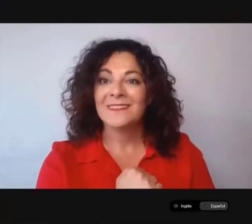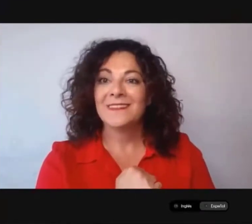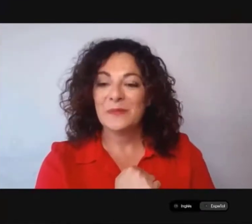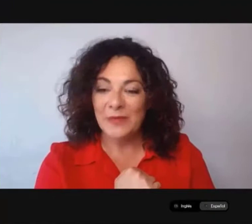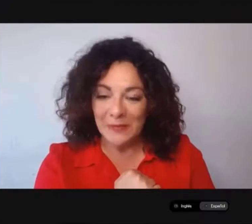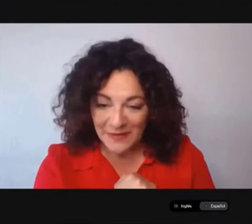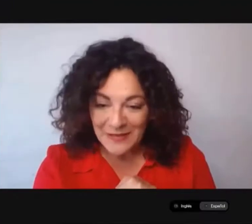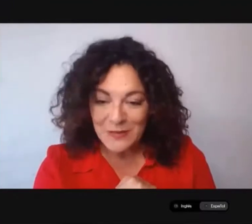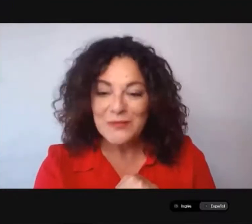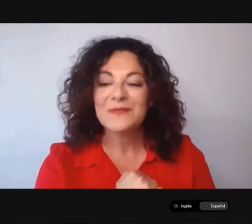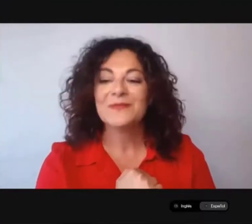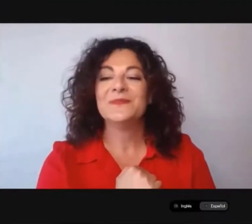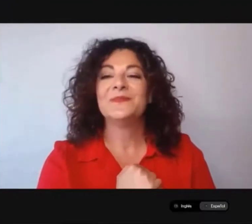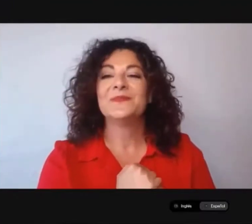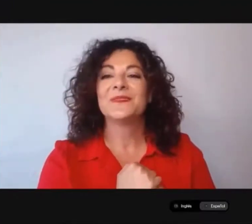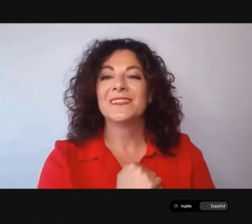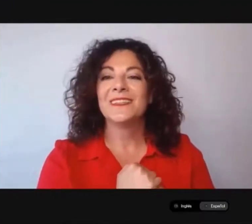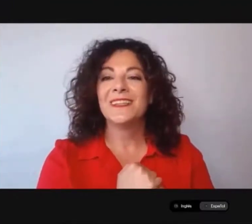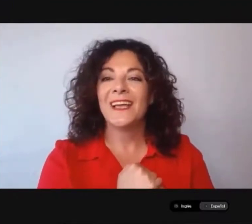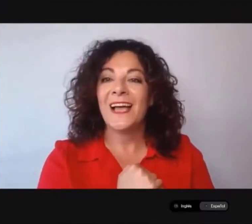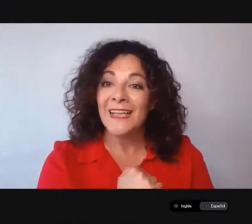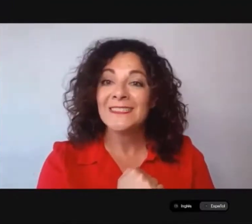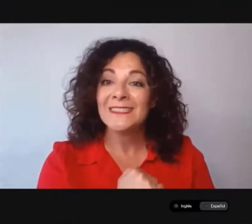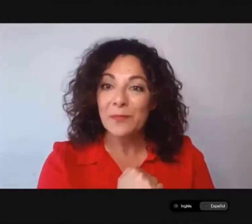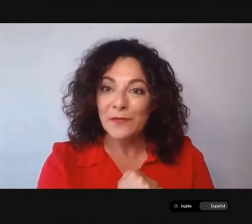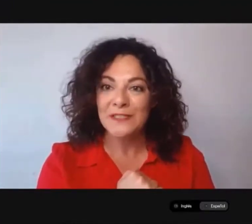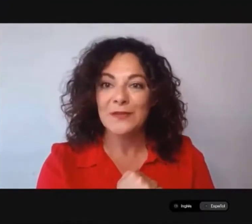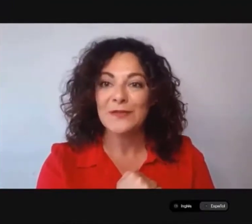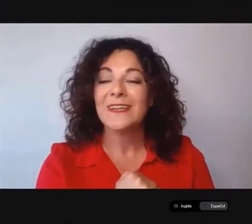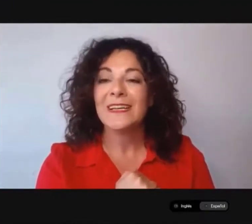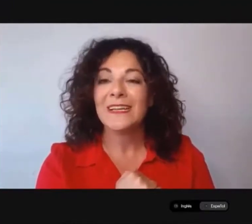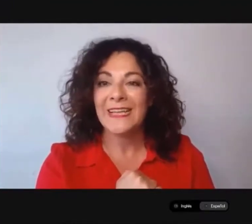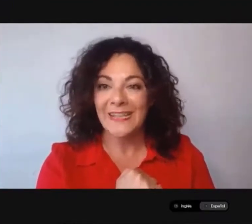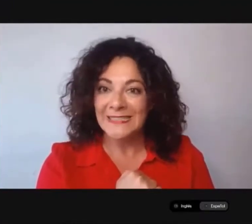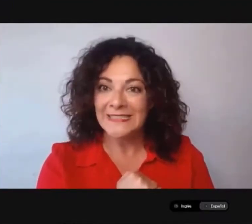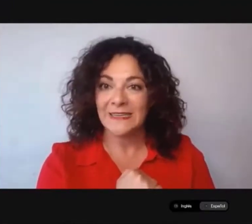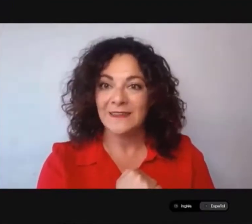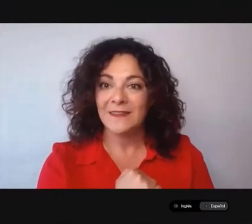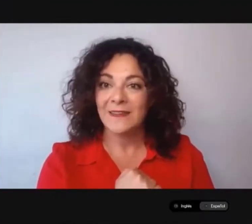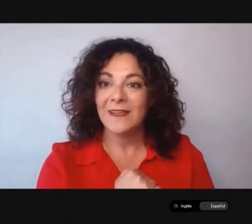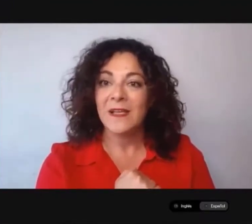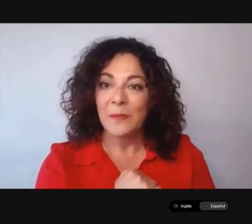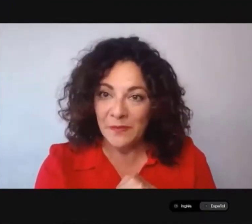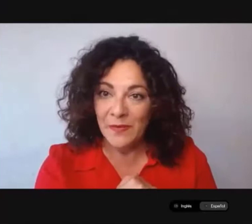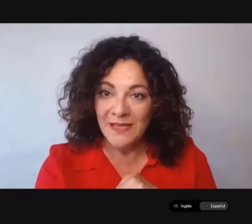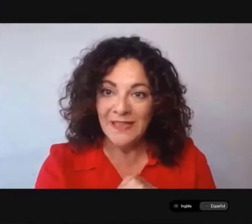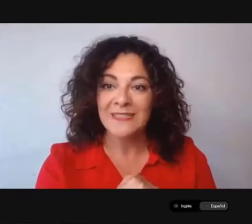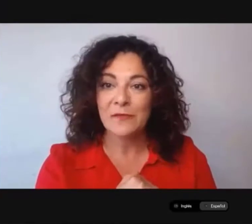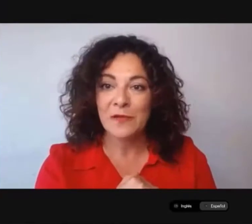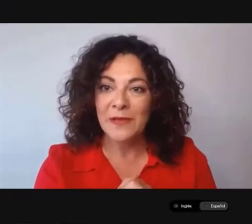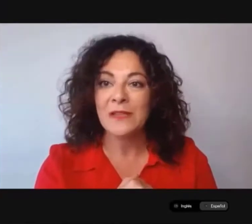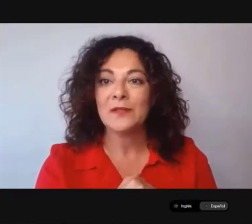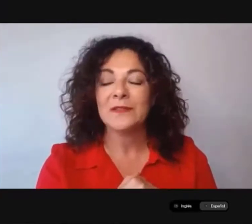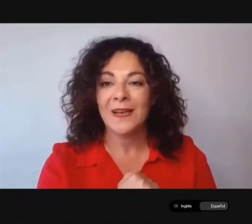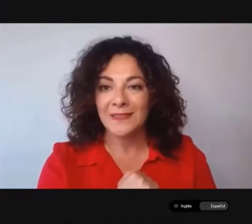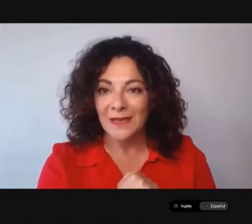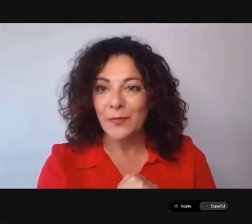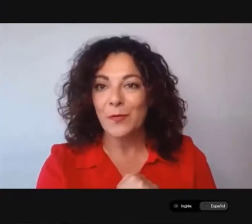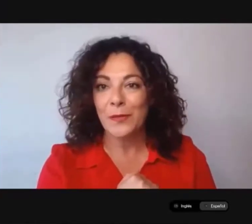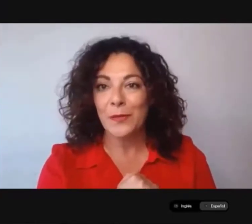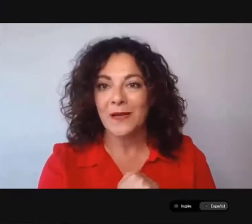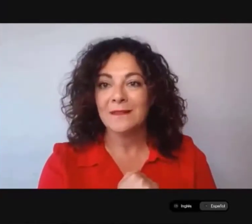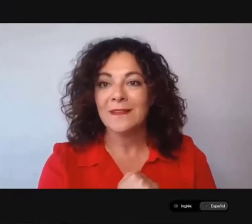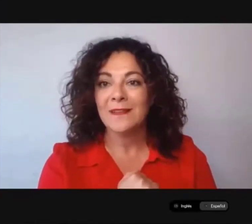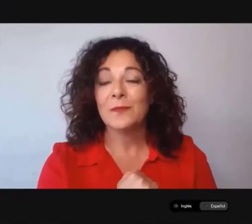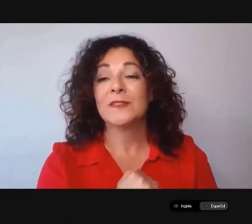bienvenidas, bienvenidos a esta profesión que engancha. Bienvenidas y bienvenidos a la